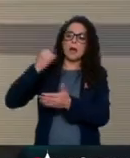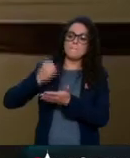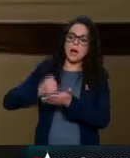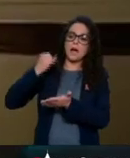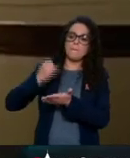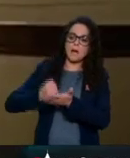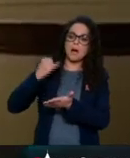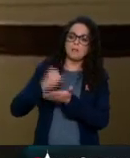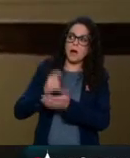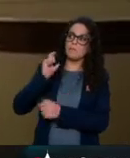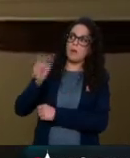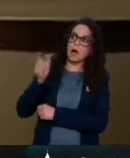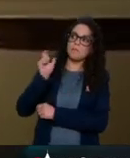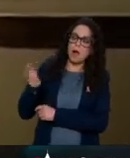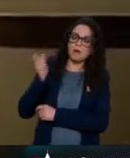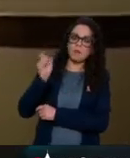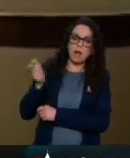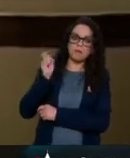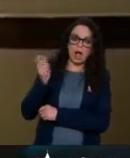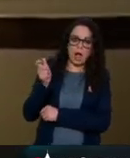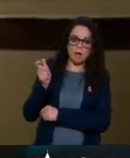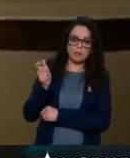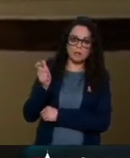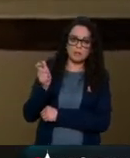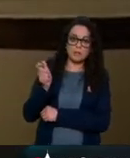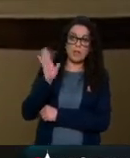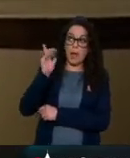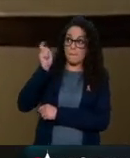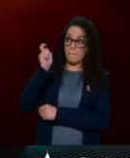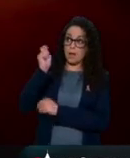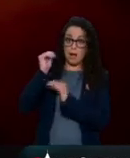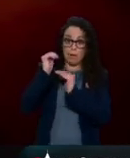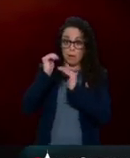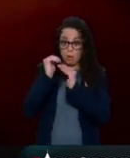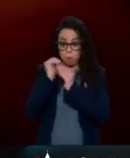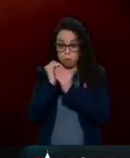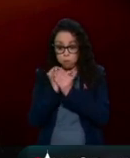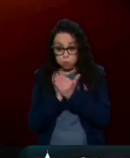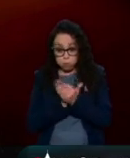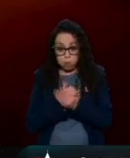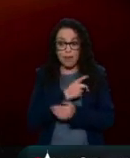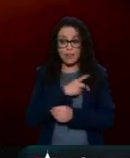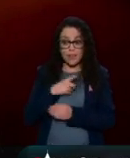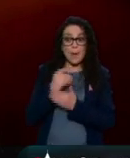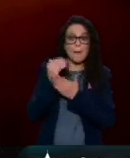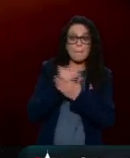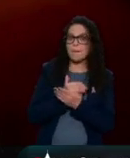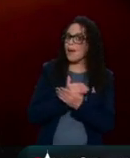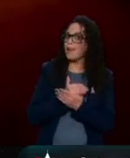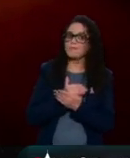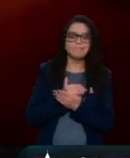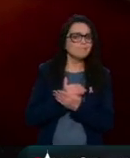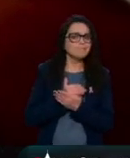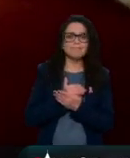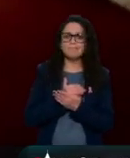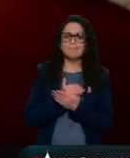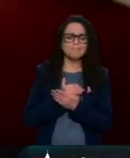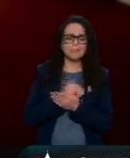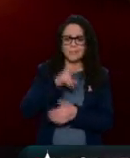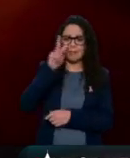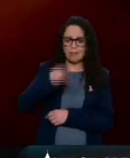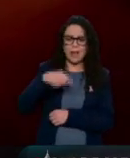que se le haya bajado, ha crecido la deuda en todo este periodo, ¿no? Es una cantidad monstruosa. Estaba sacando yo